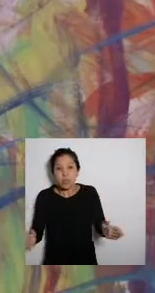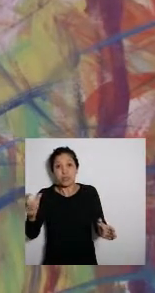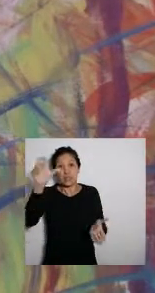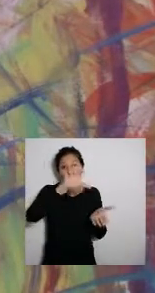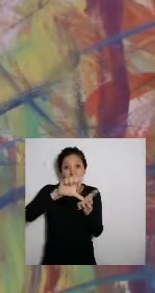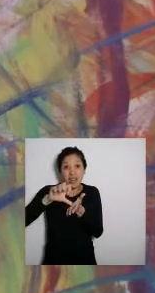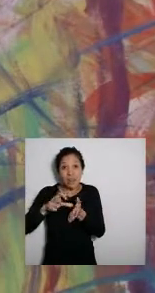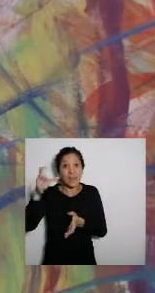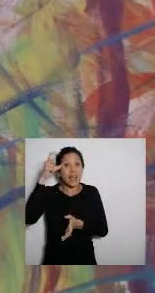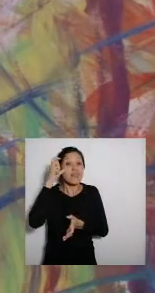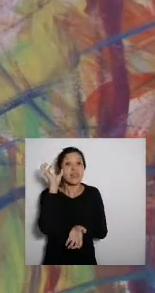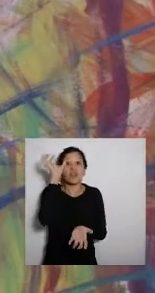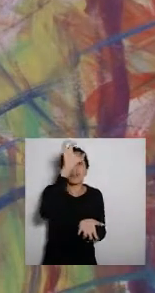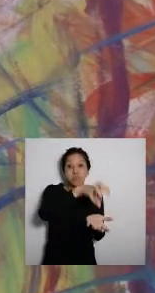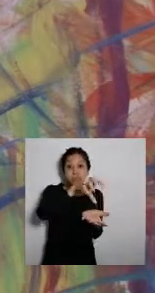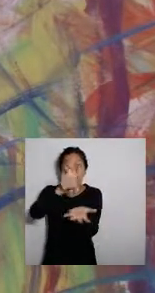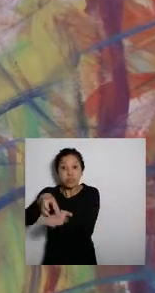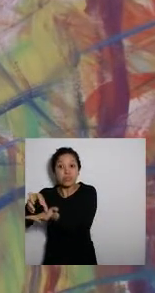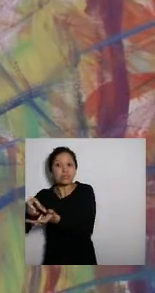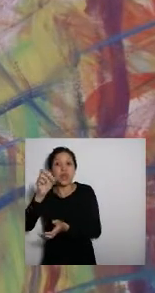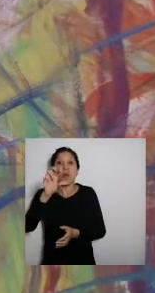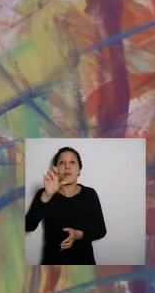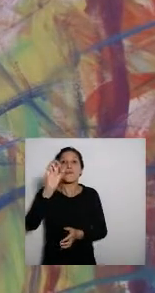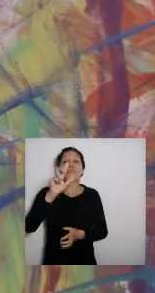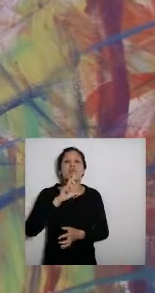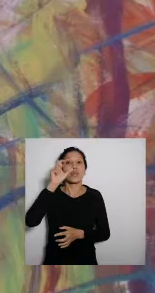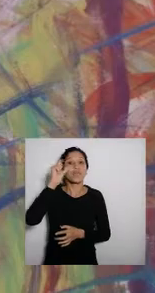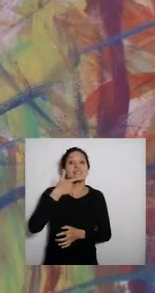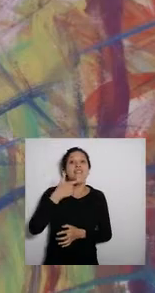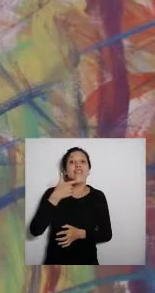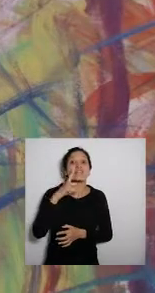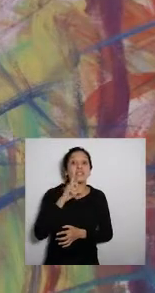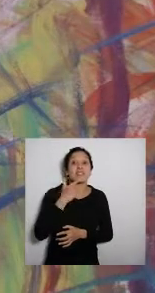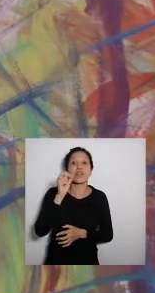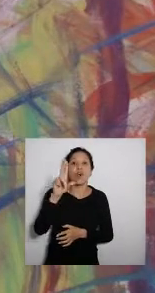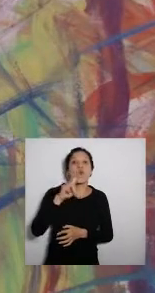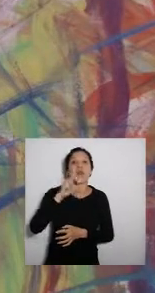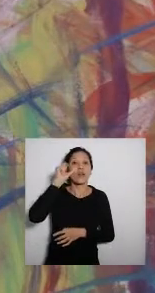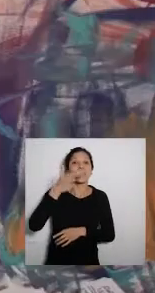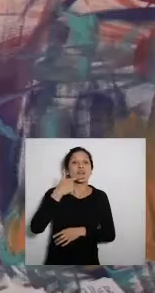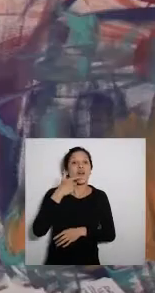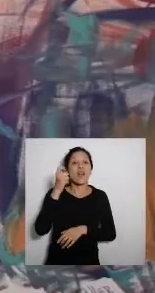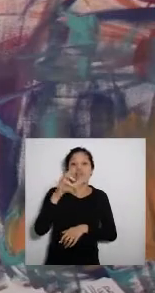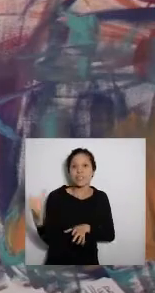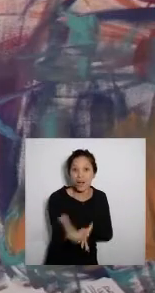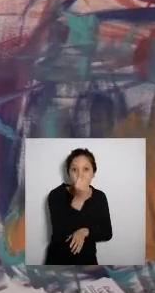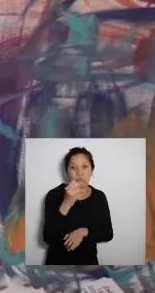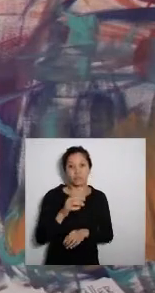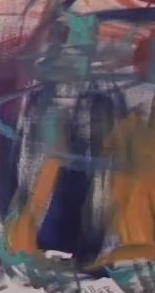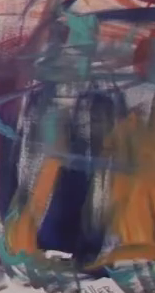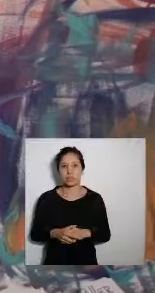4 años, sobre todo en cuanto a la instalación de los centros de prótesis y ortesis en 10 centros del país. Es importante que